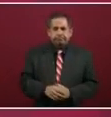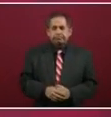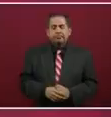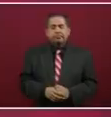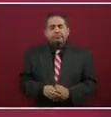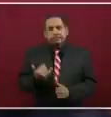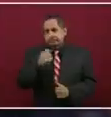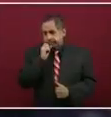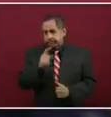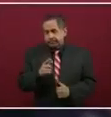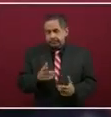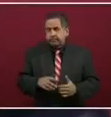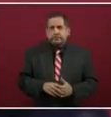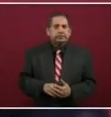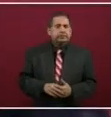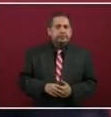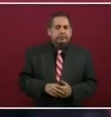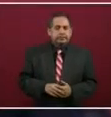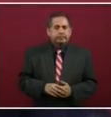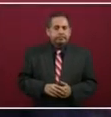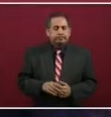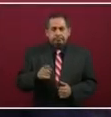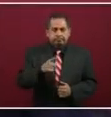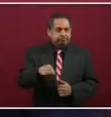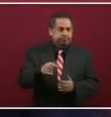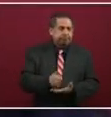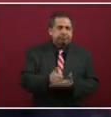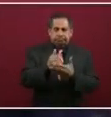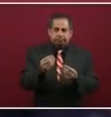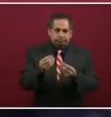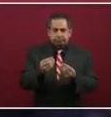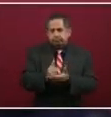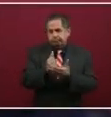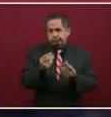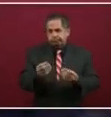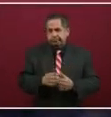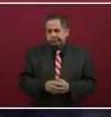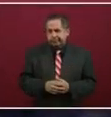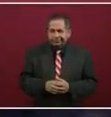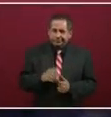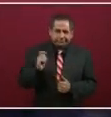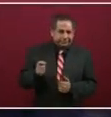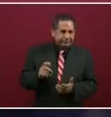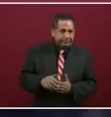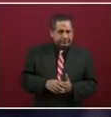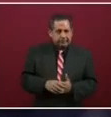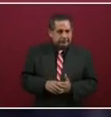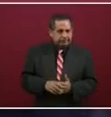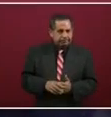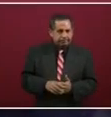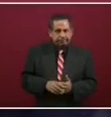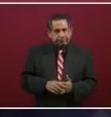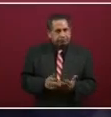y están ayudando mucho. Esto,